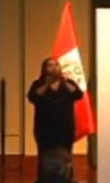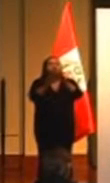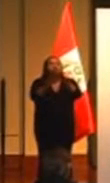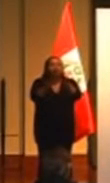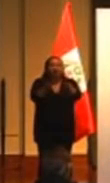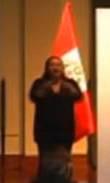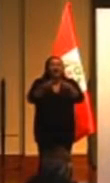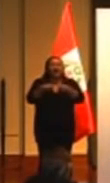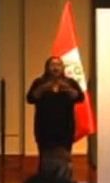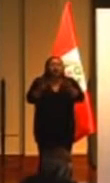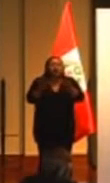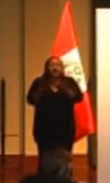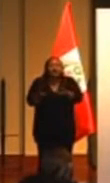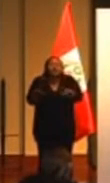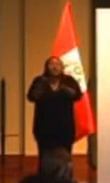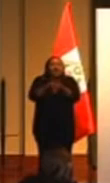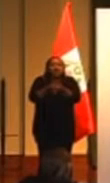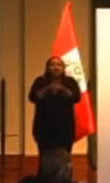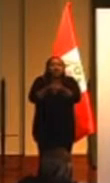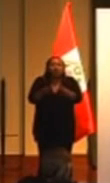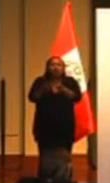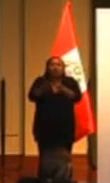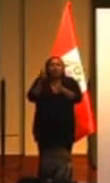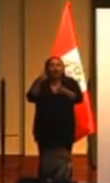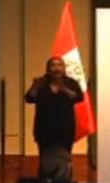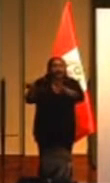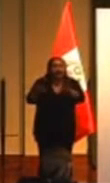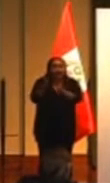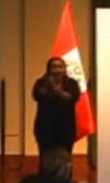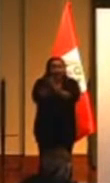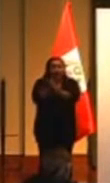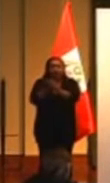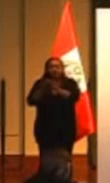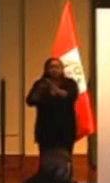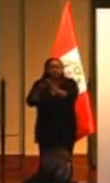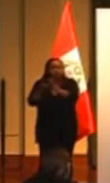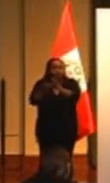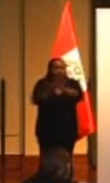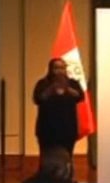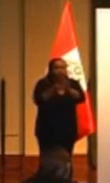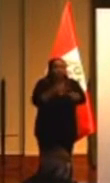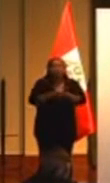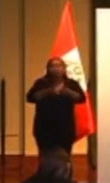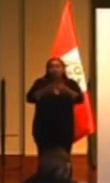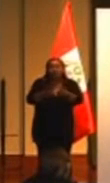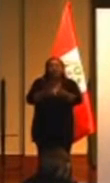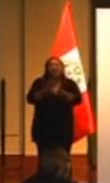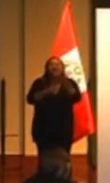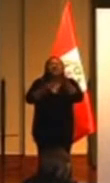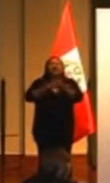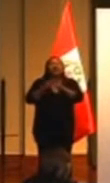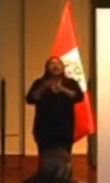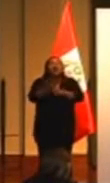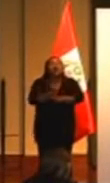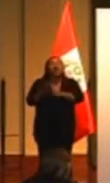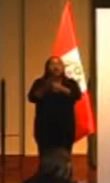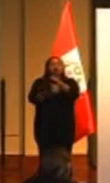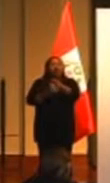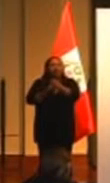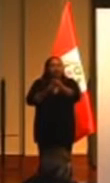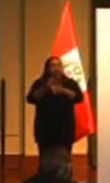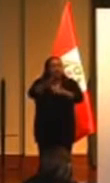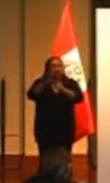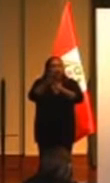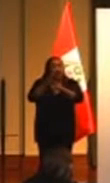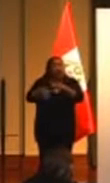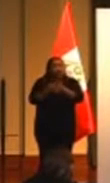tener un elemento adicional para hacer un trabajo realmente bueno en lo que es seguridad ciudadana.